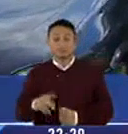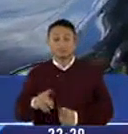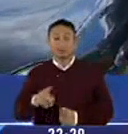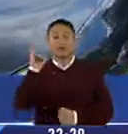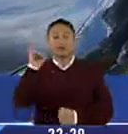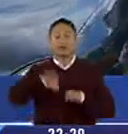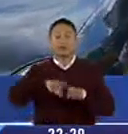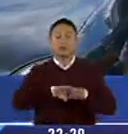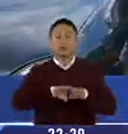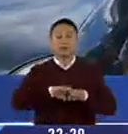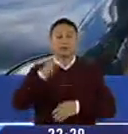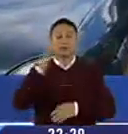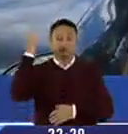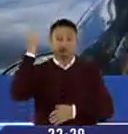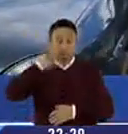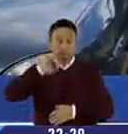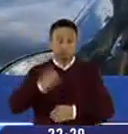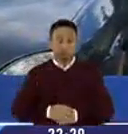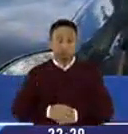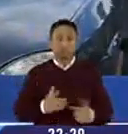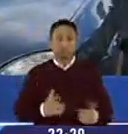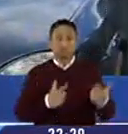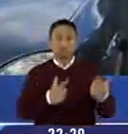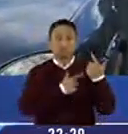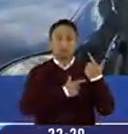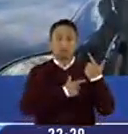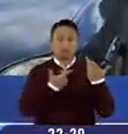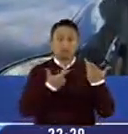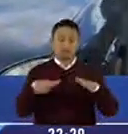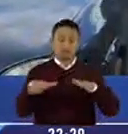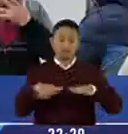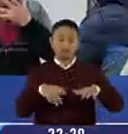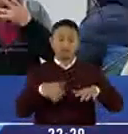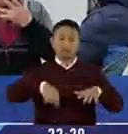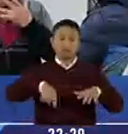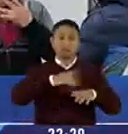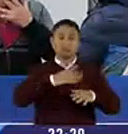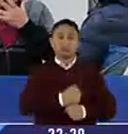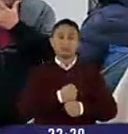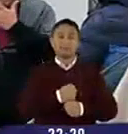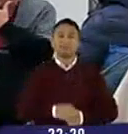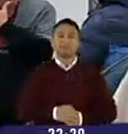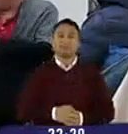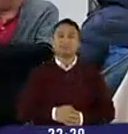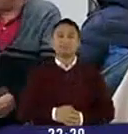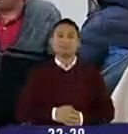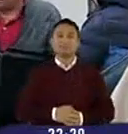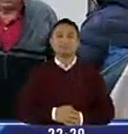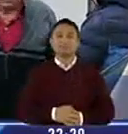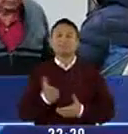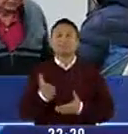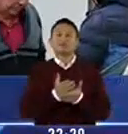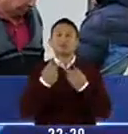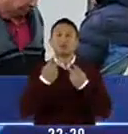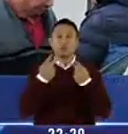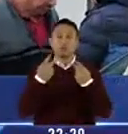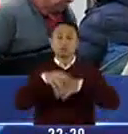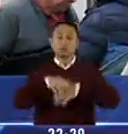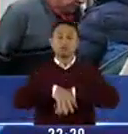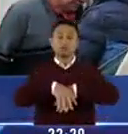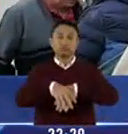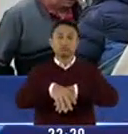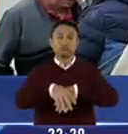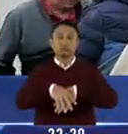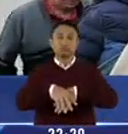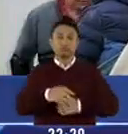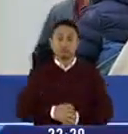Carchi para coordinar operaciones militares que brinden seguridad en estas vías. El momento de que se paraliza el servicio público, también